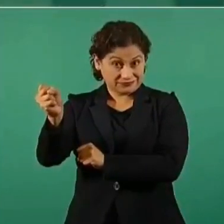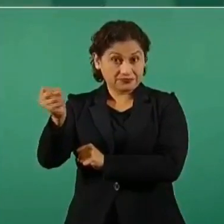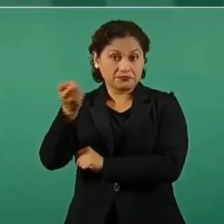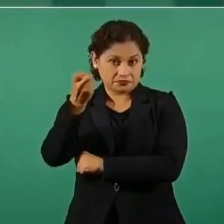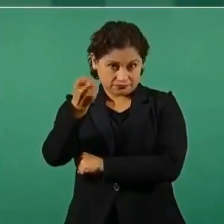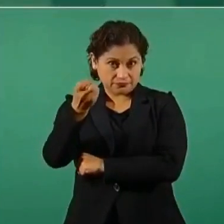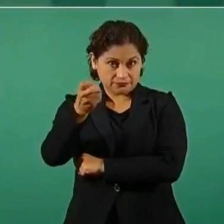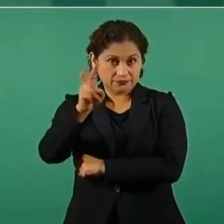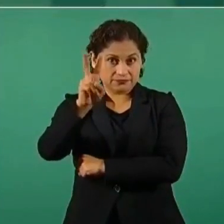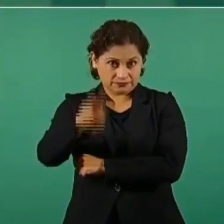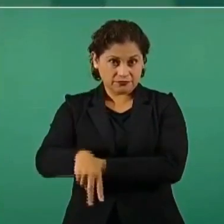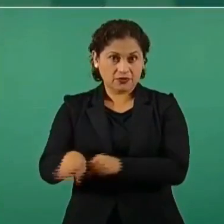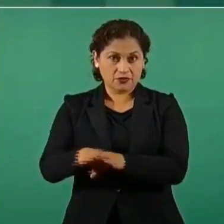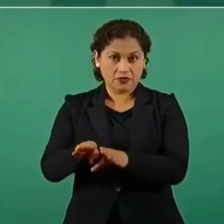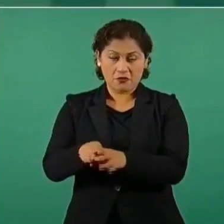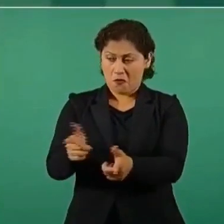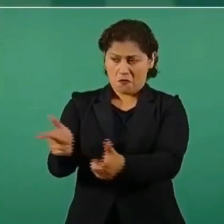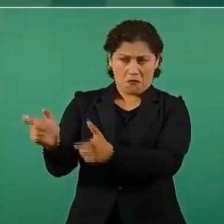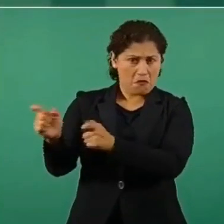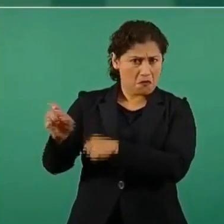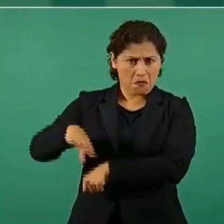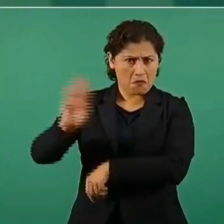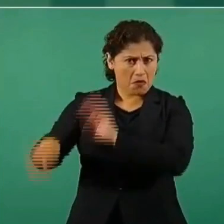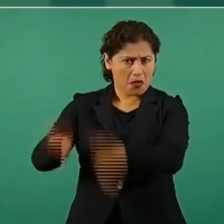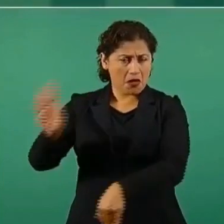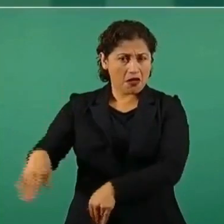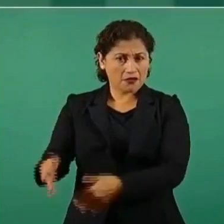Y era el mátalos en caliente.